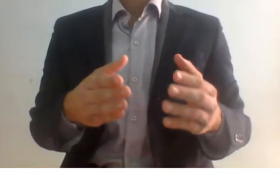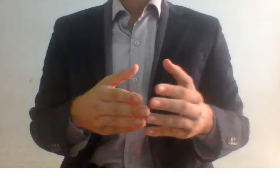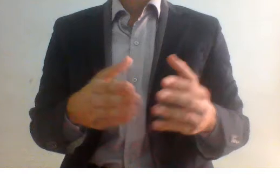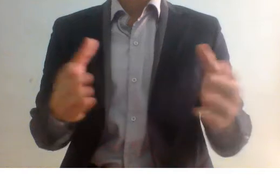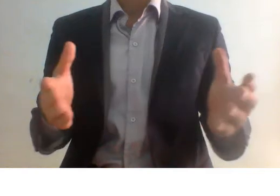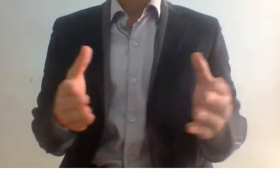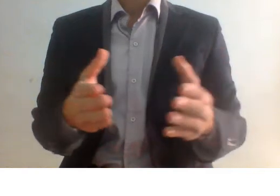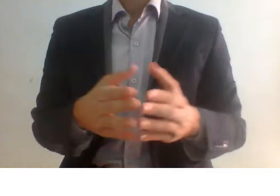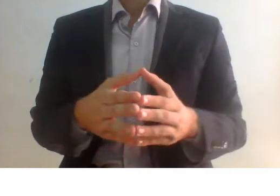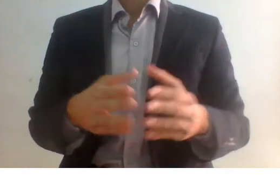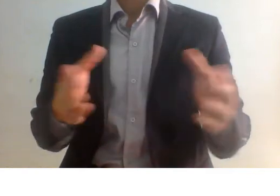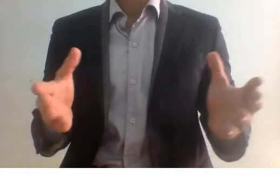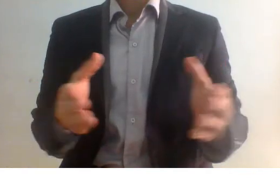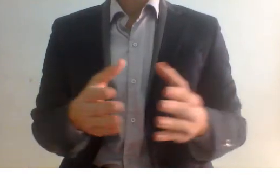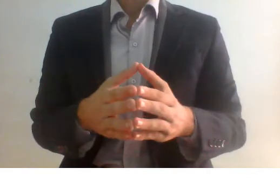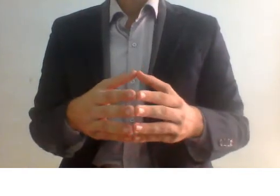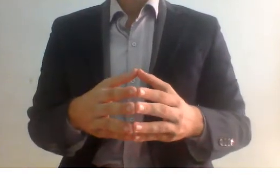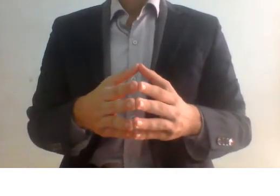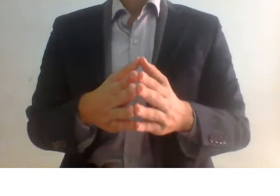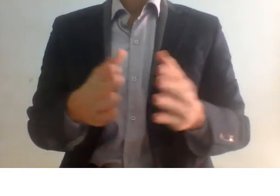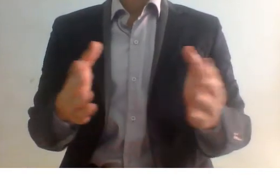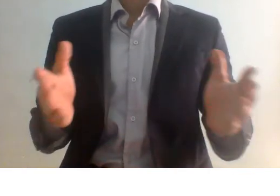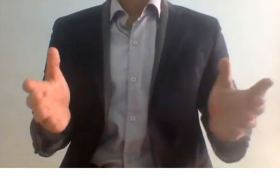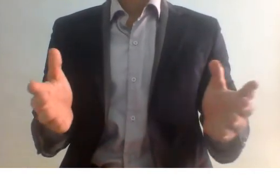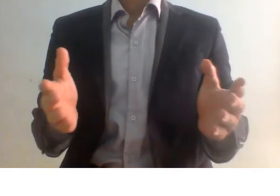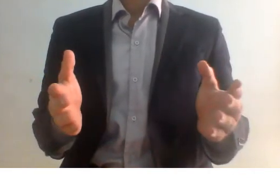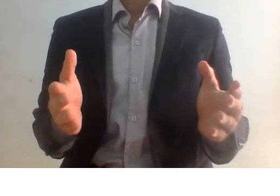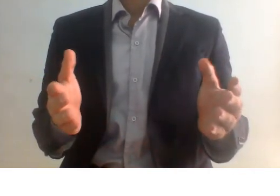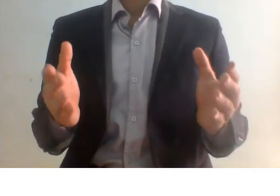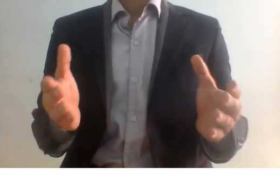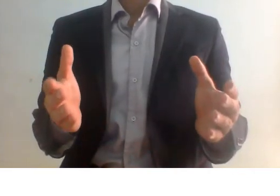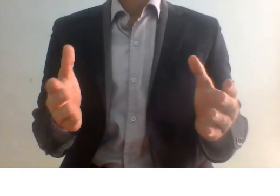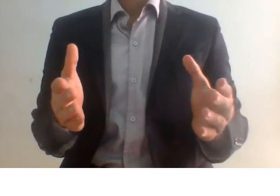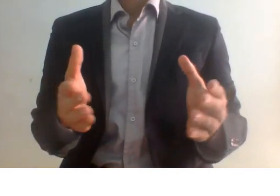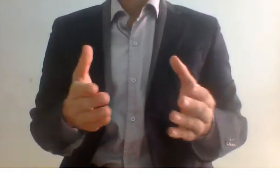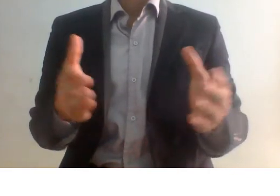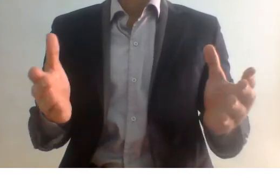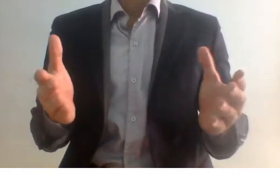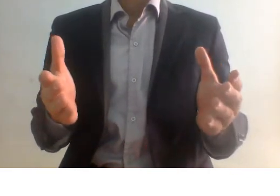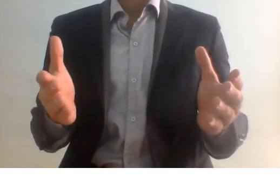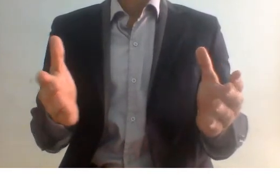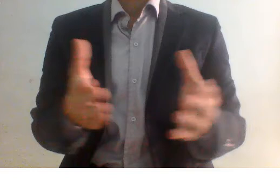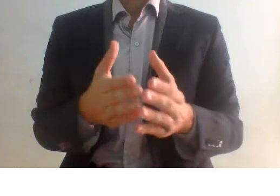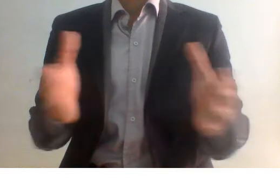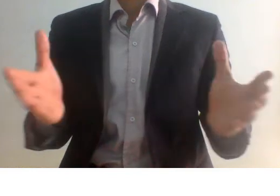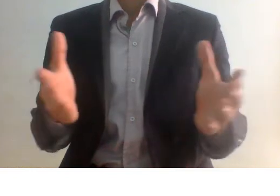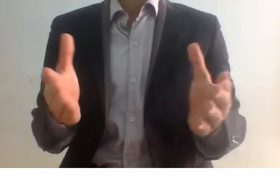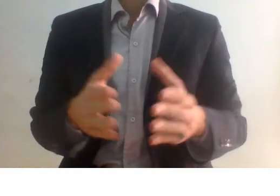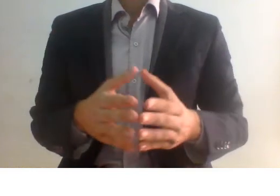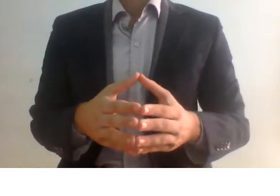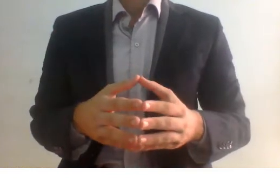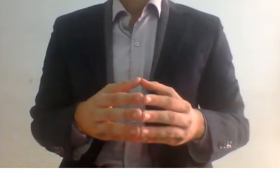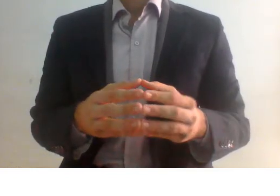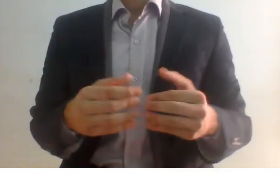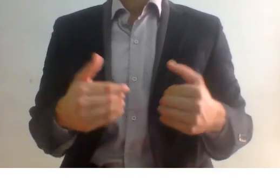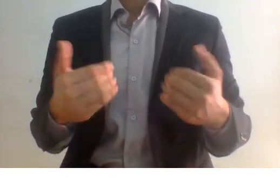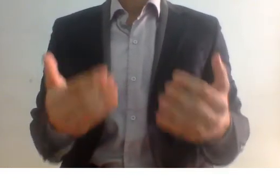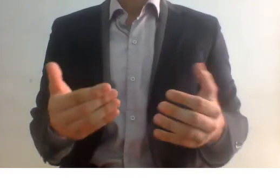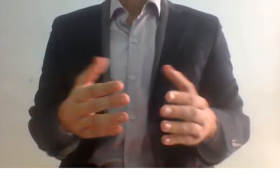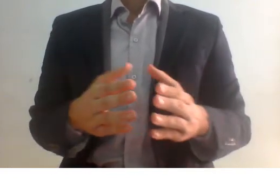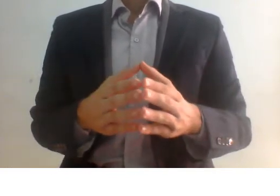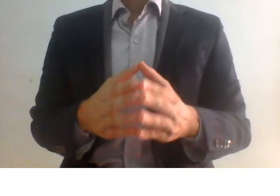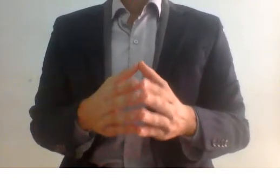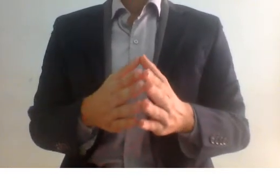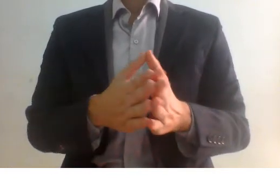no voy a crear ningún sector de recursos humanos para contratar gente o voy a tener los mecanismos, no, voy a dejárselo a otra empresa para que ellos